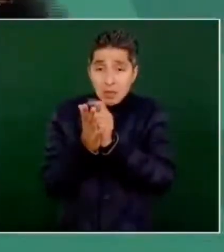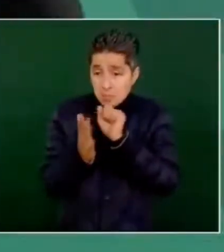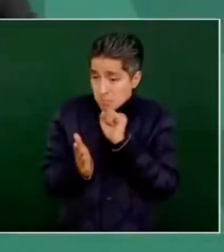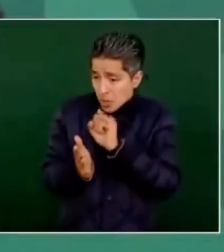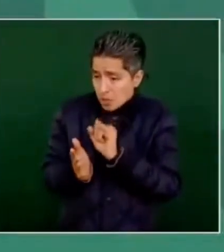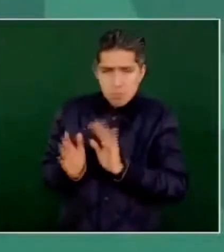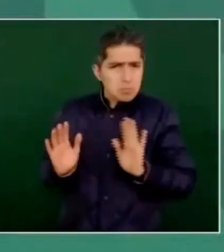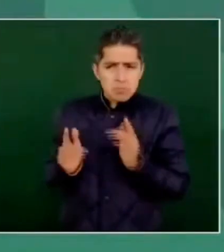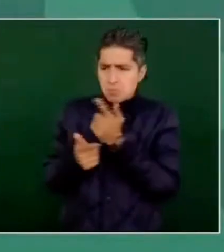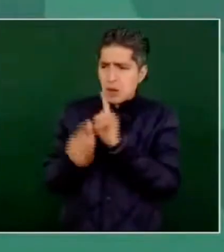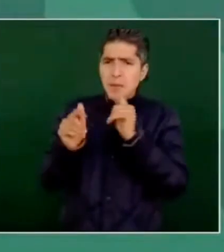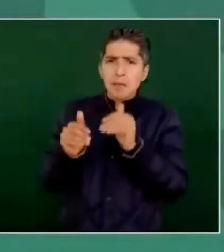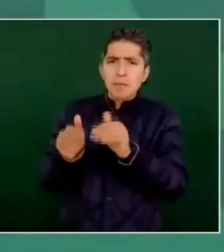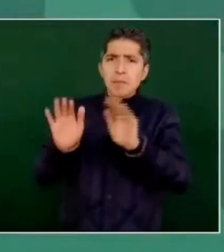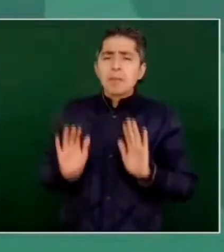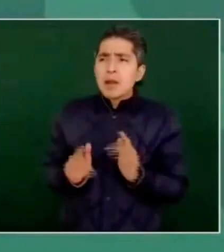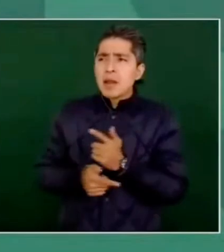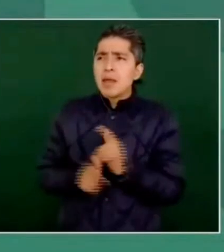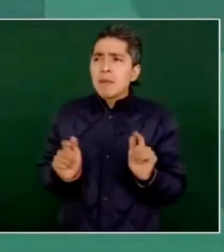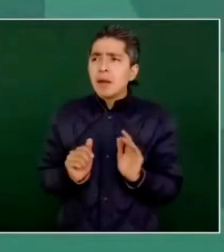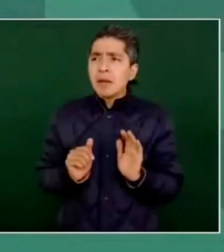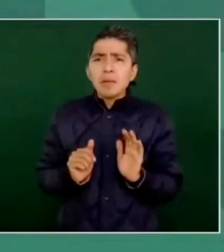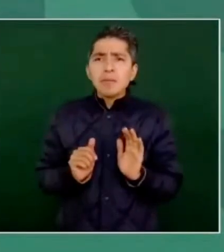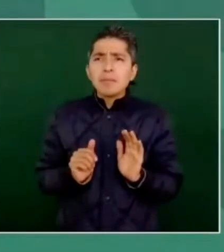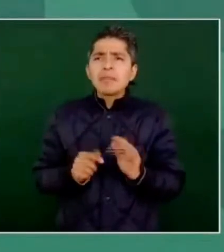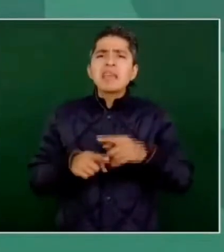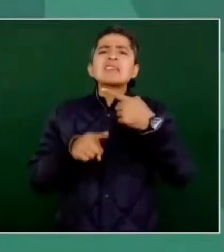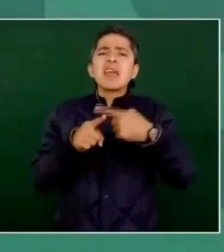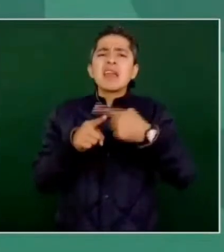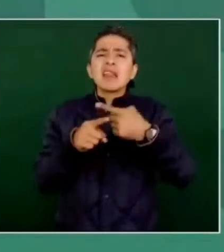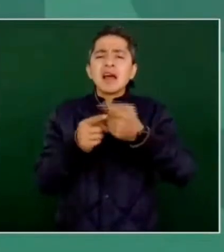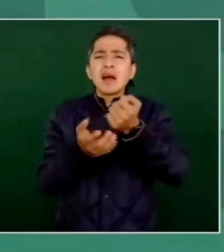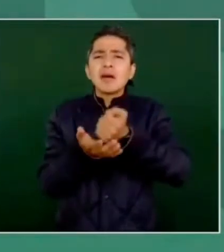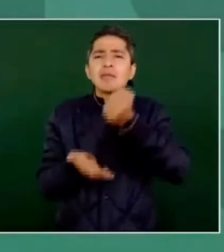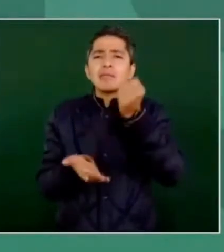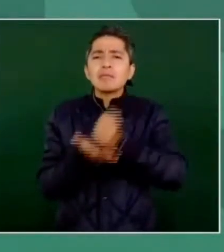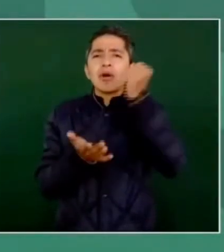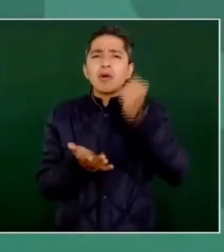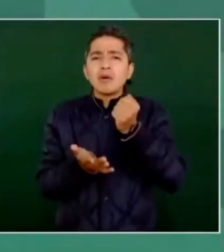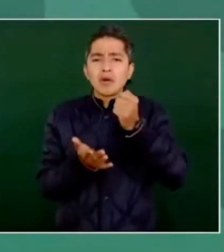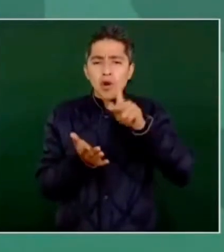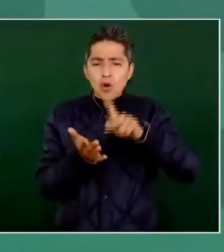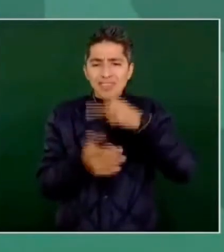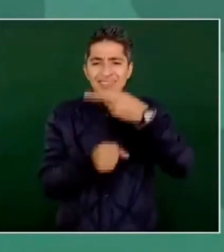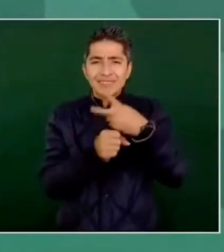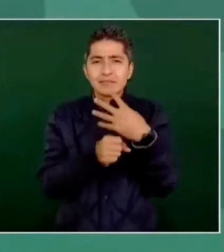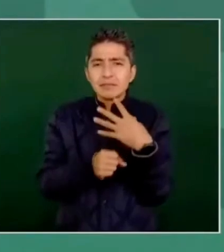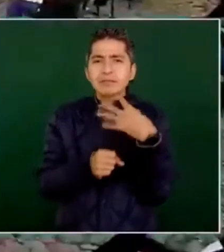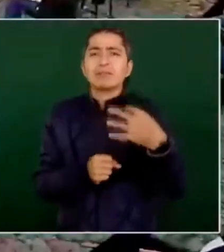¿Sí? Sí. ¿Quién aprobó lo de la reelección?